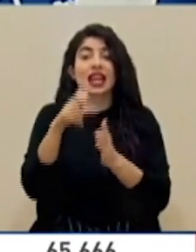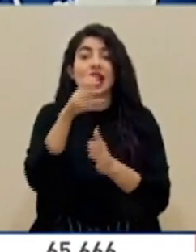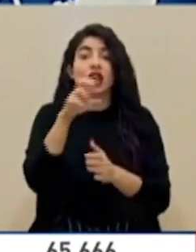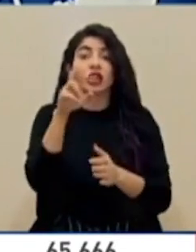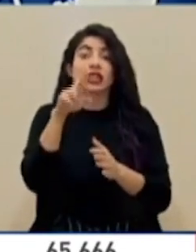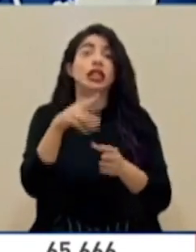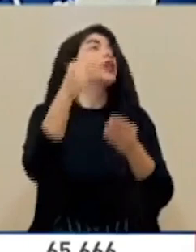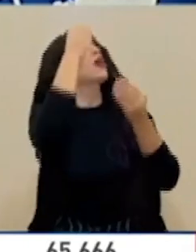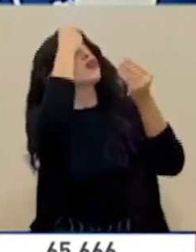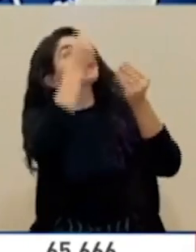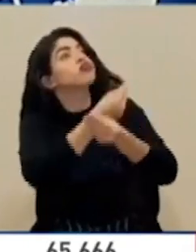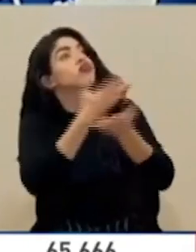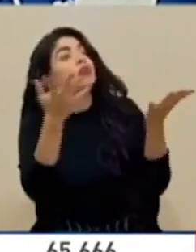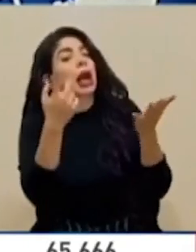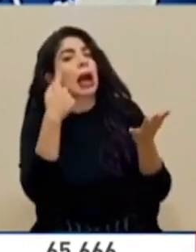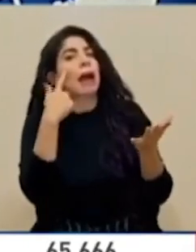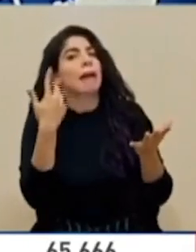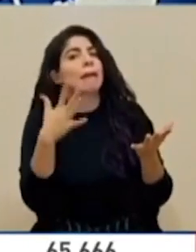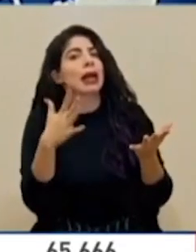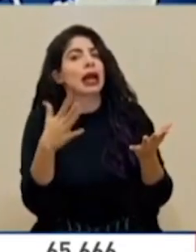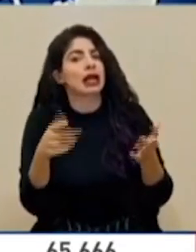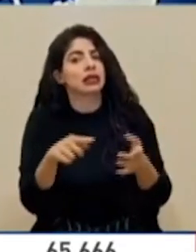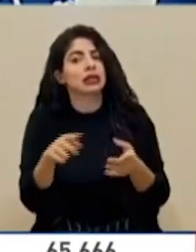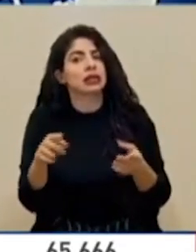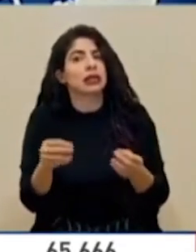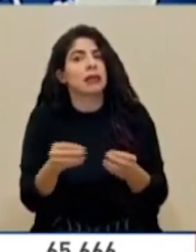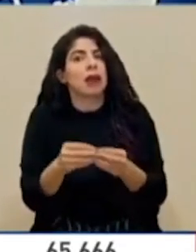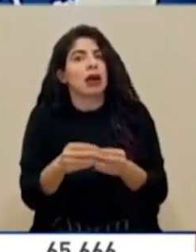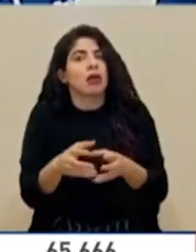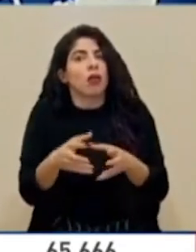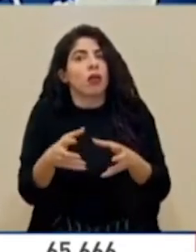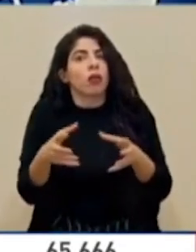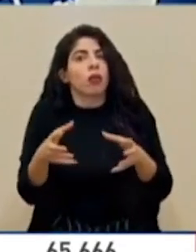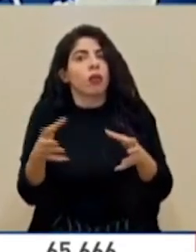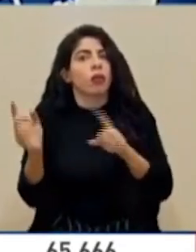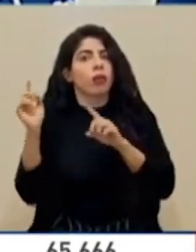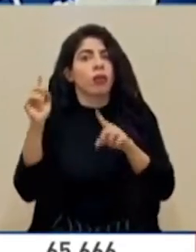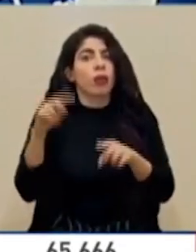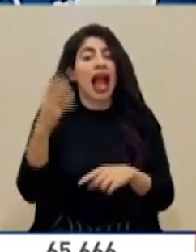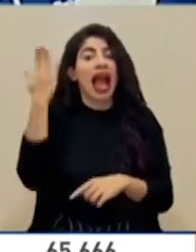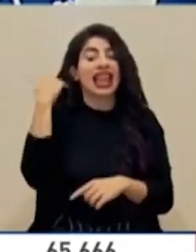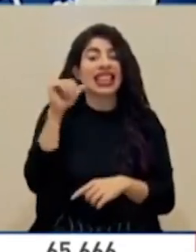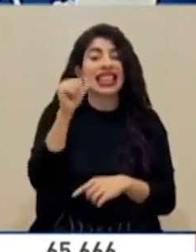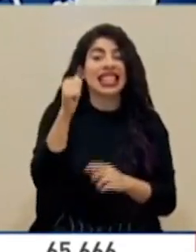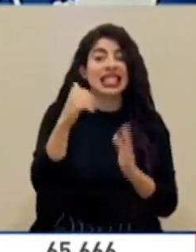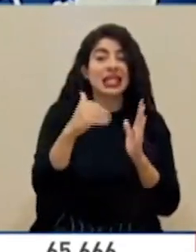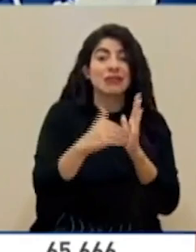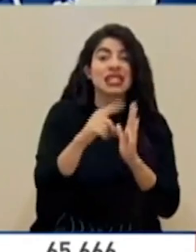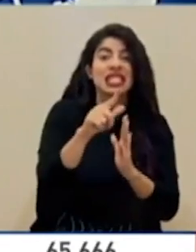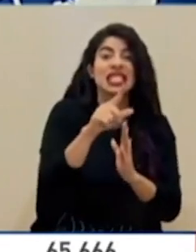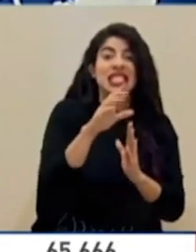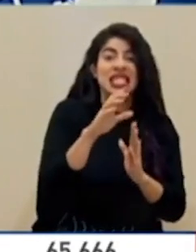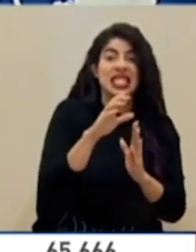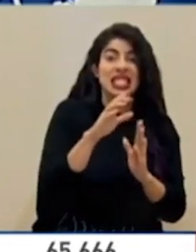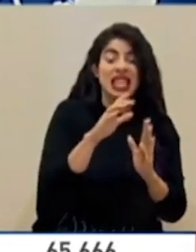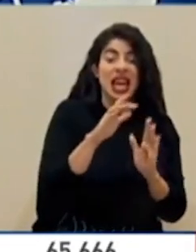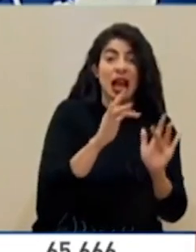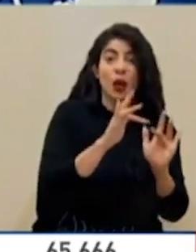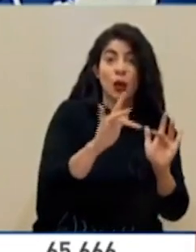anuncios pareciera ser que está estimulando la demanda porque pasamos de 10.100 asientos disponibles en octubre